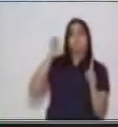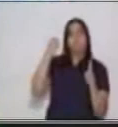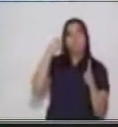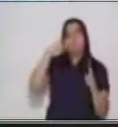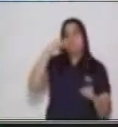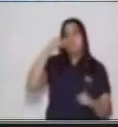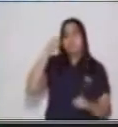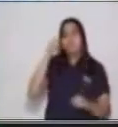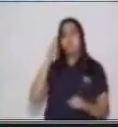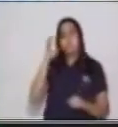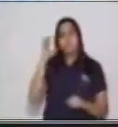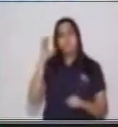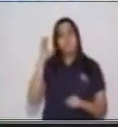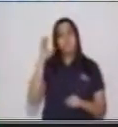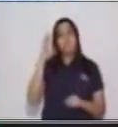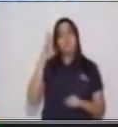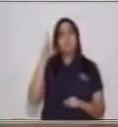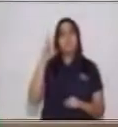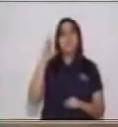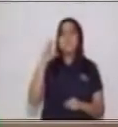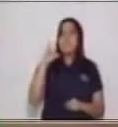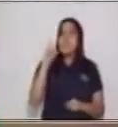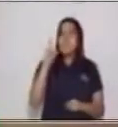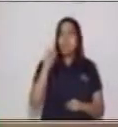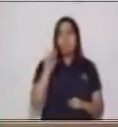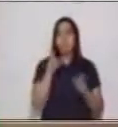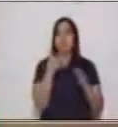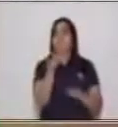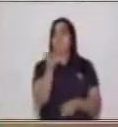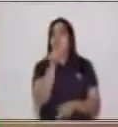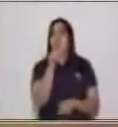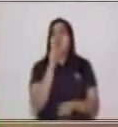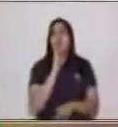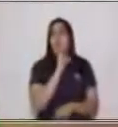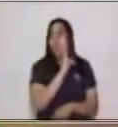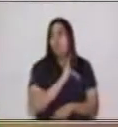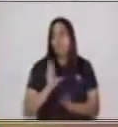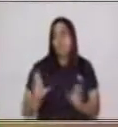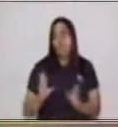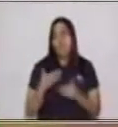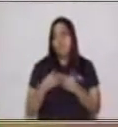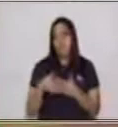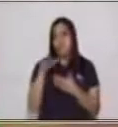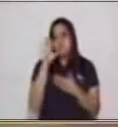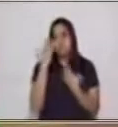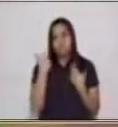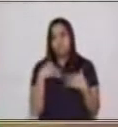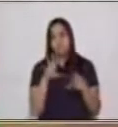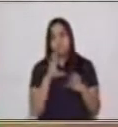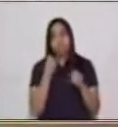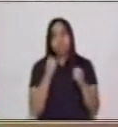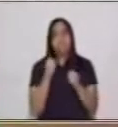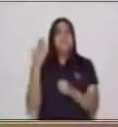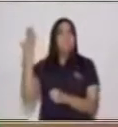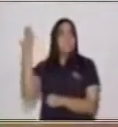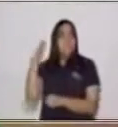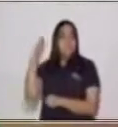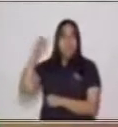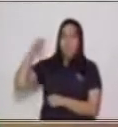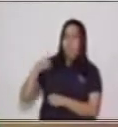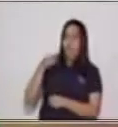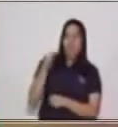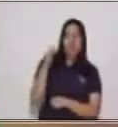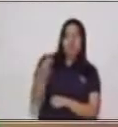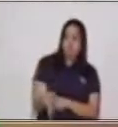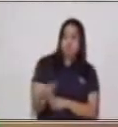de estos van a ser en relación a verbos, entonces ya conjugados, que es donde se hacen las formas de